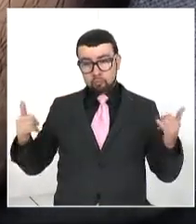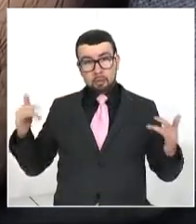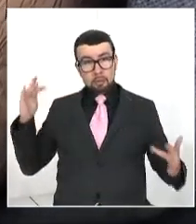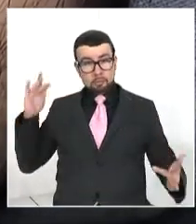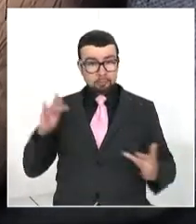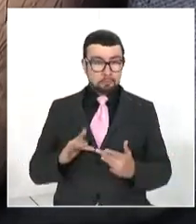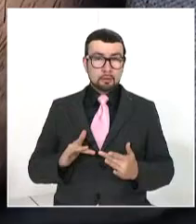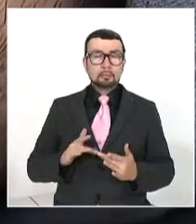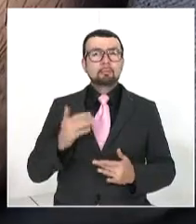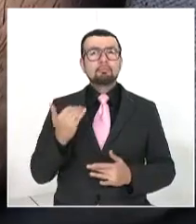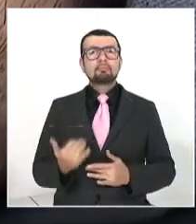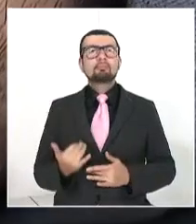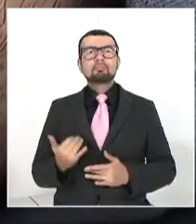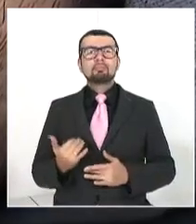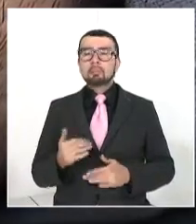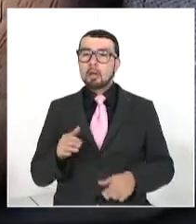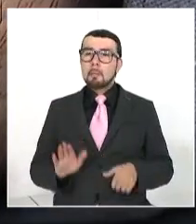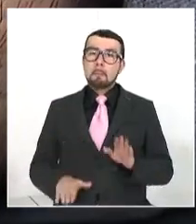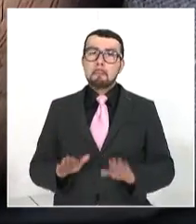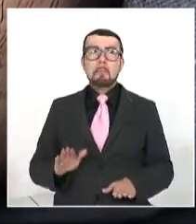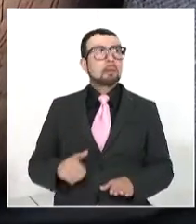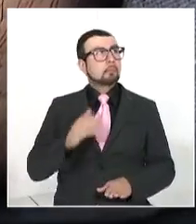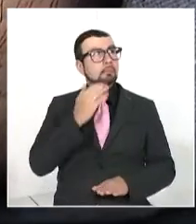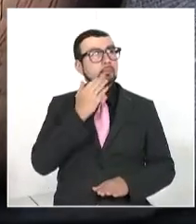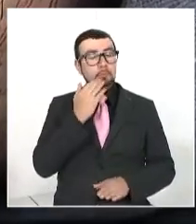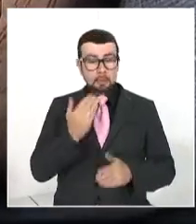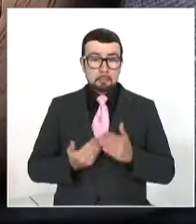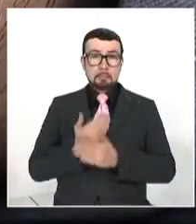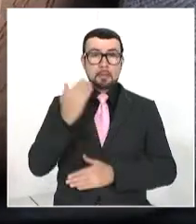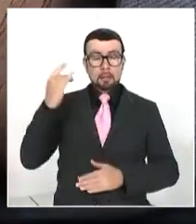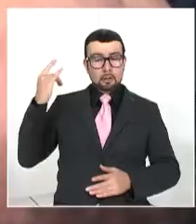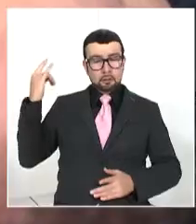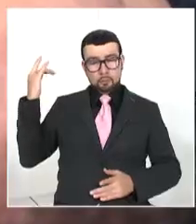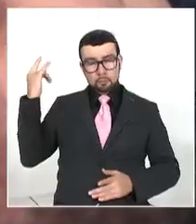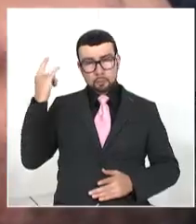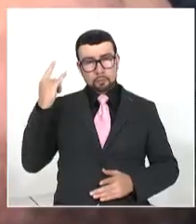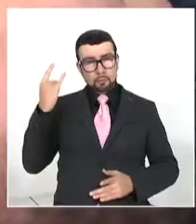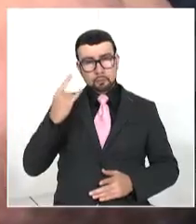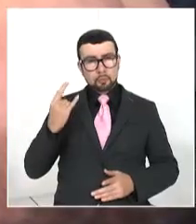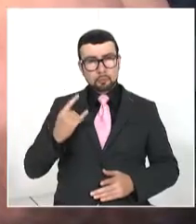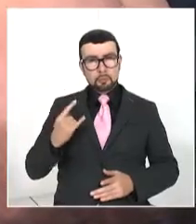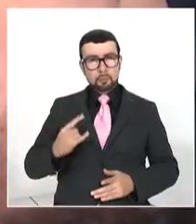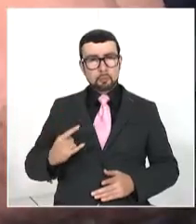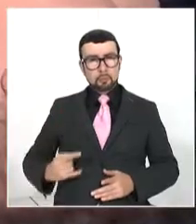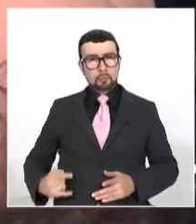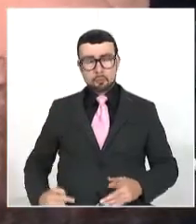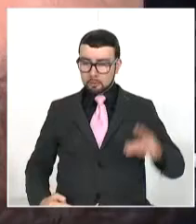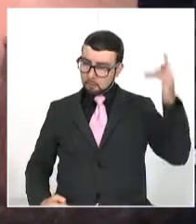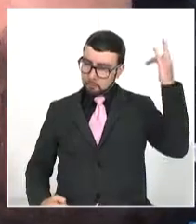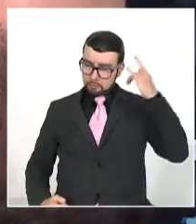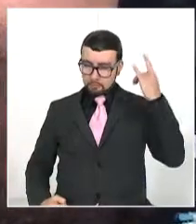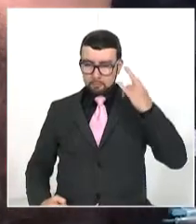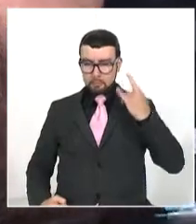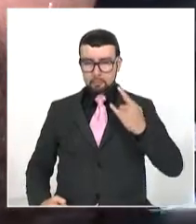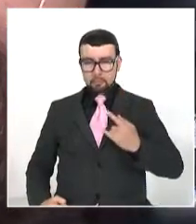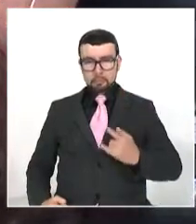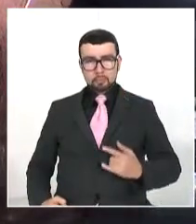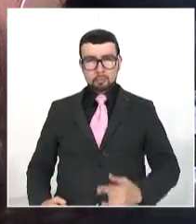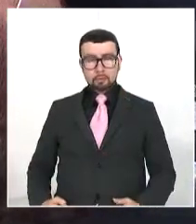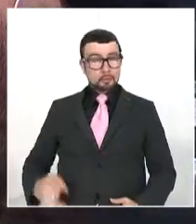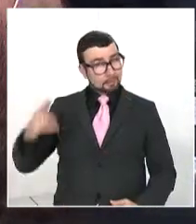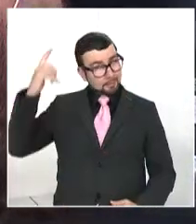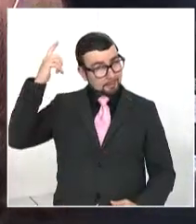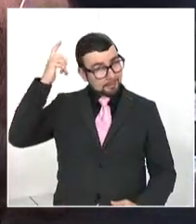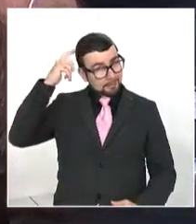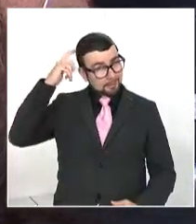vesícula, él comienza acá y comienza a hacer un recorrido por toda la parte de la corteza cerebral.